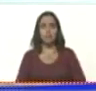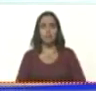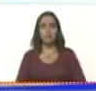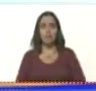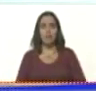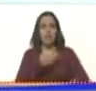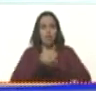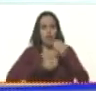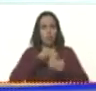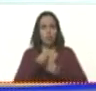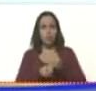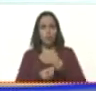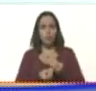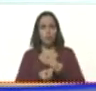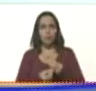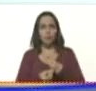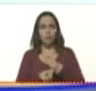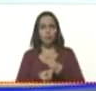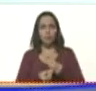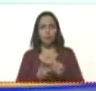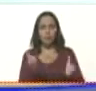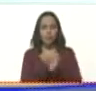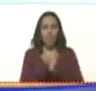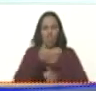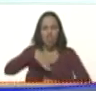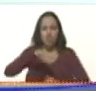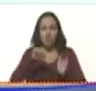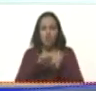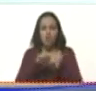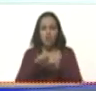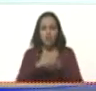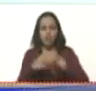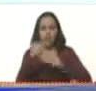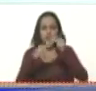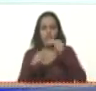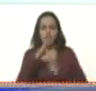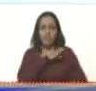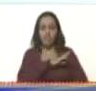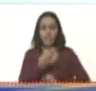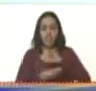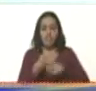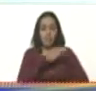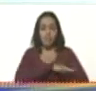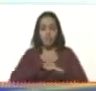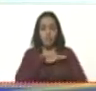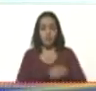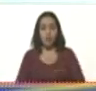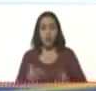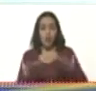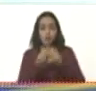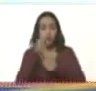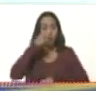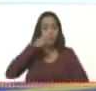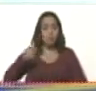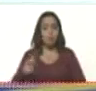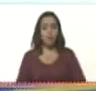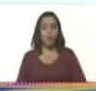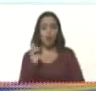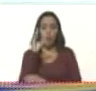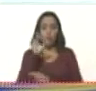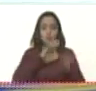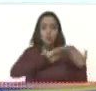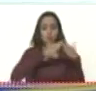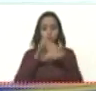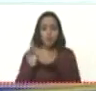se determinó dónde construir las bases de misión? Con el poder popular, con los consejos